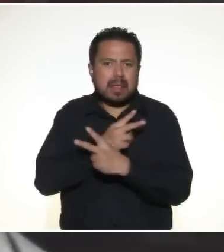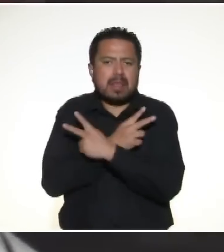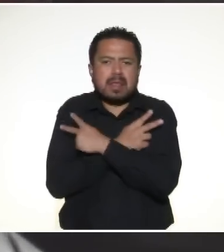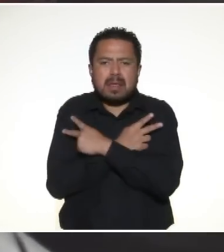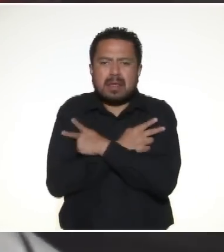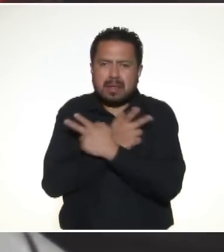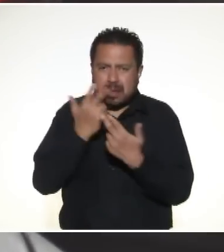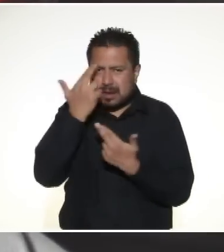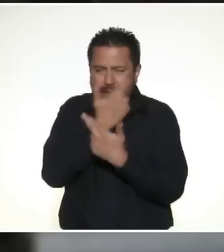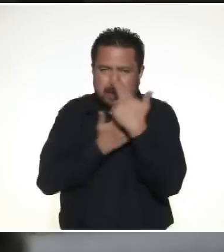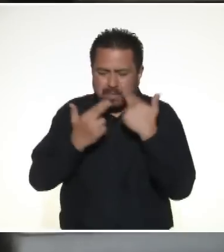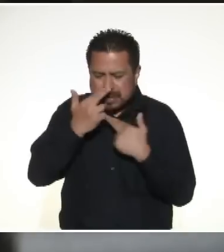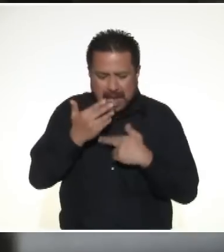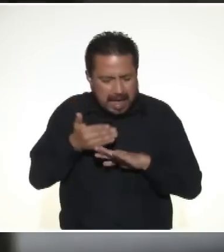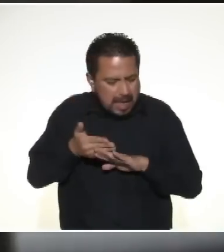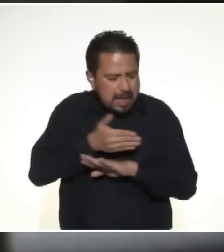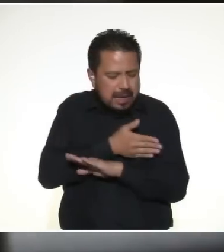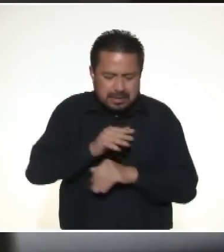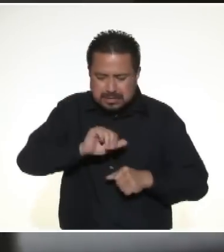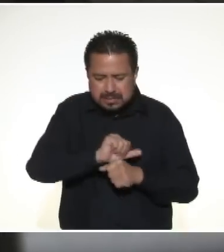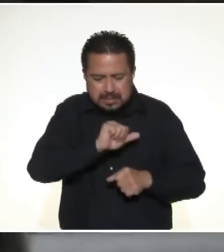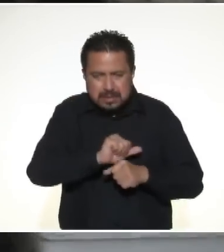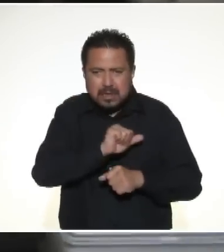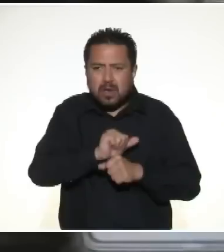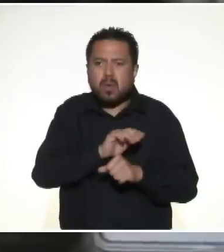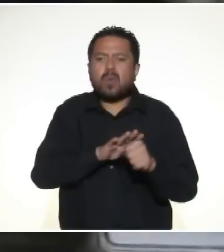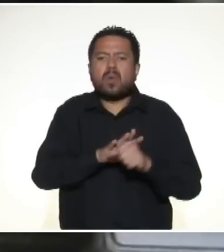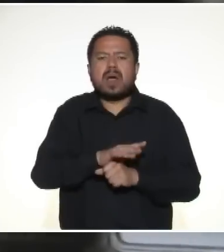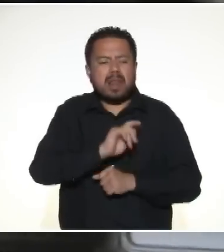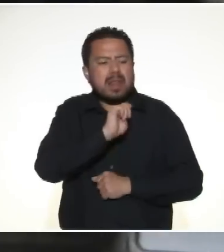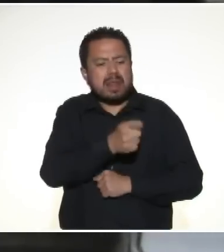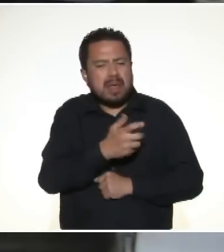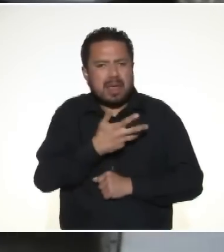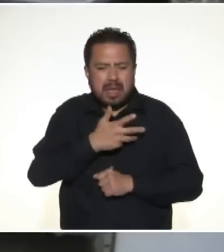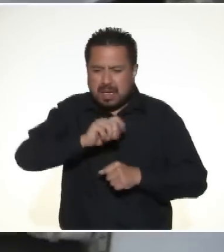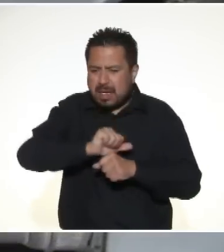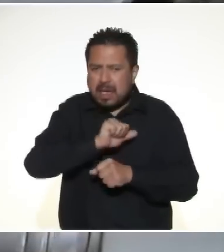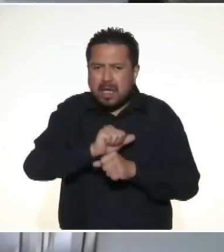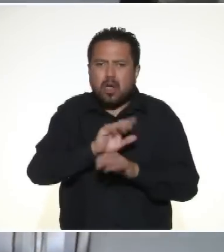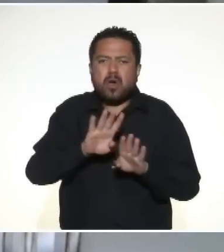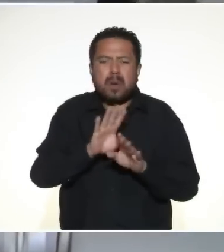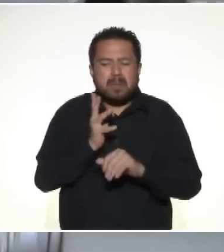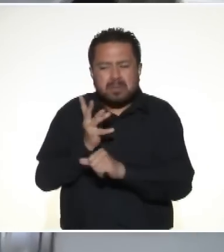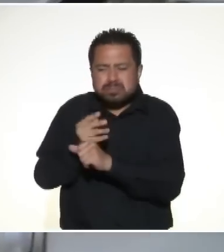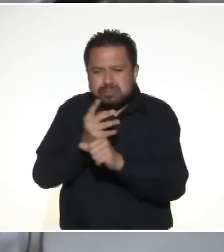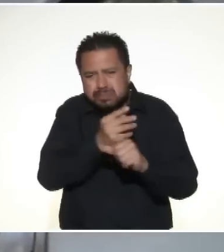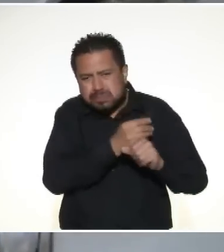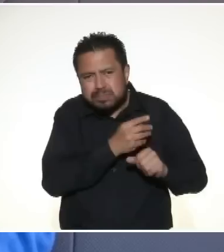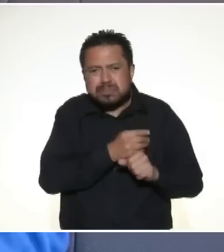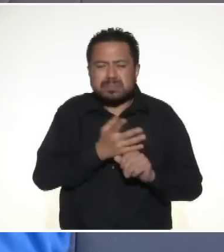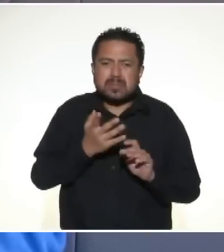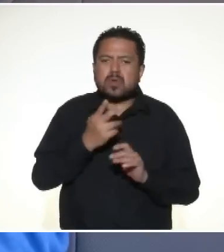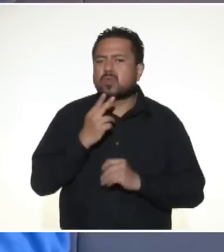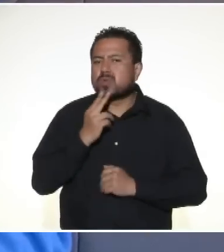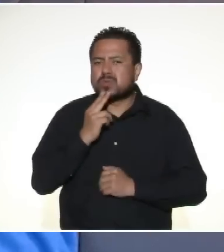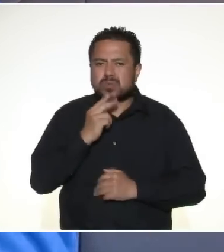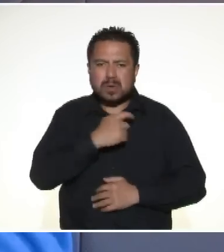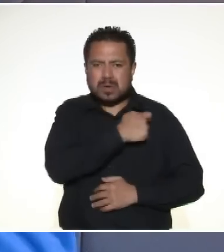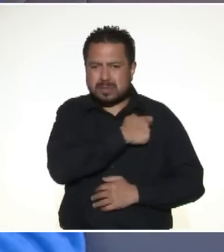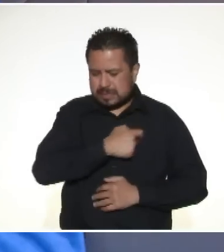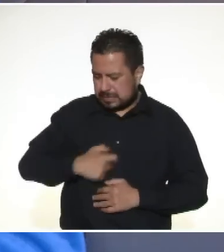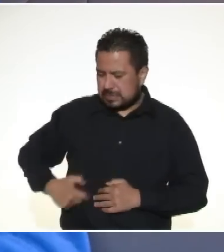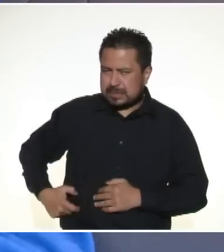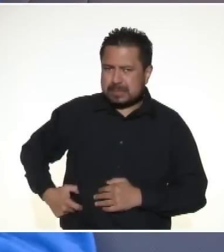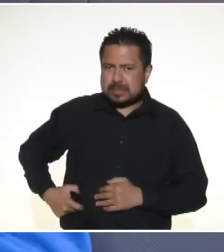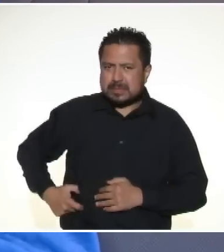desde revisar nuestro vehículo, las condiciones en las que se encuentra, ya sea de manera mecánica, el usar el cinturón de